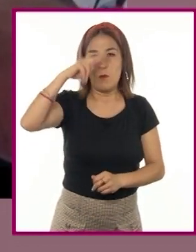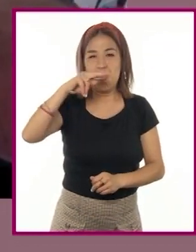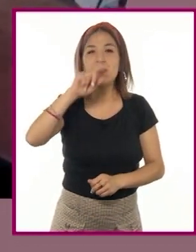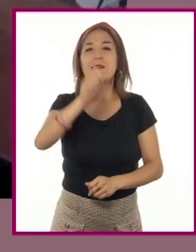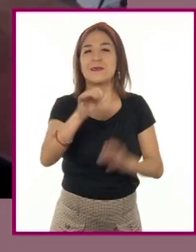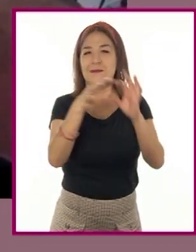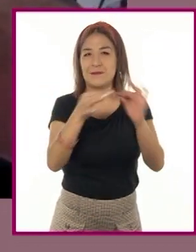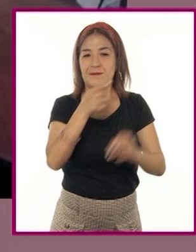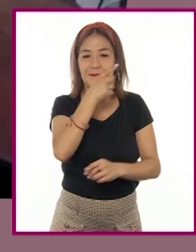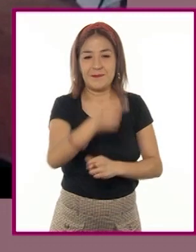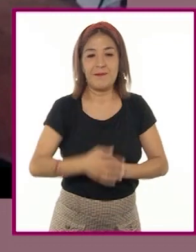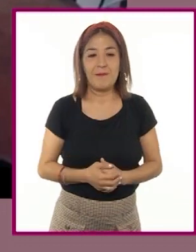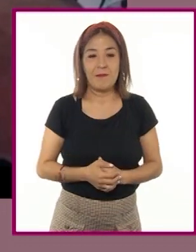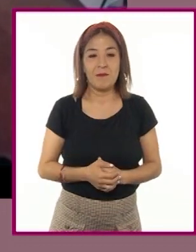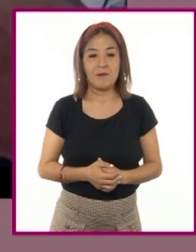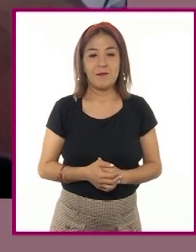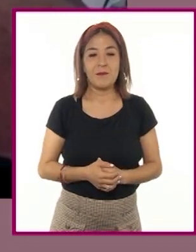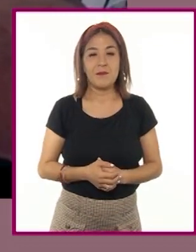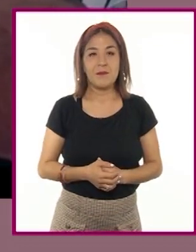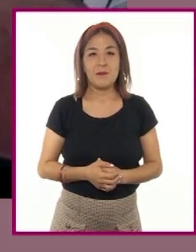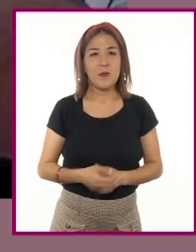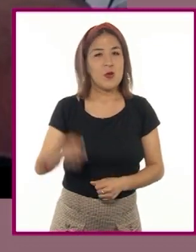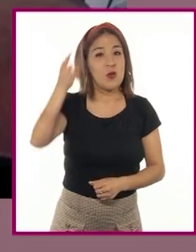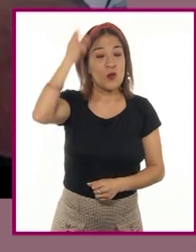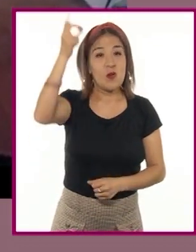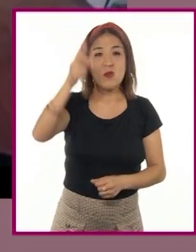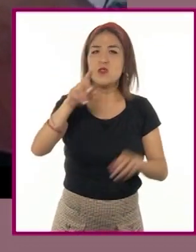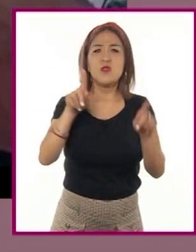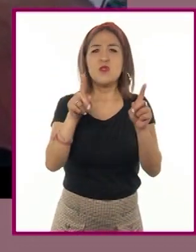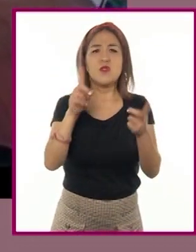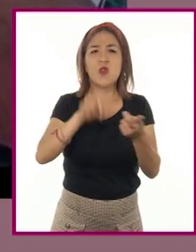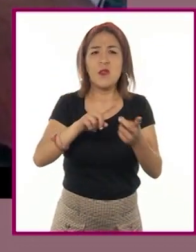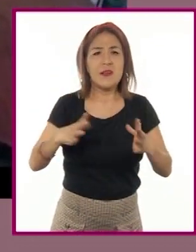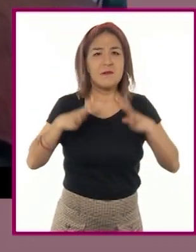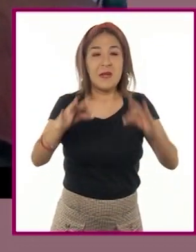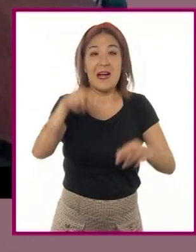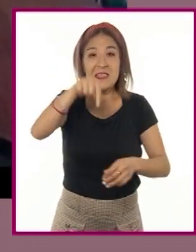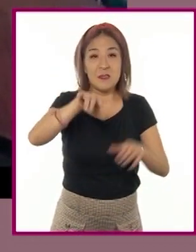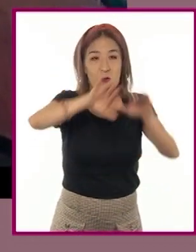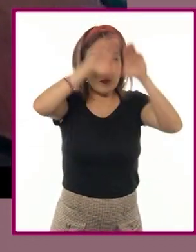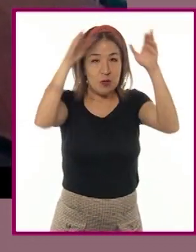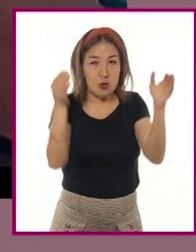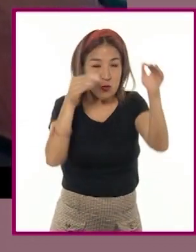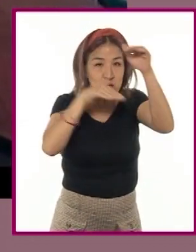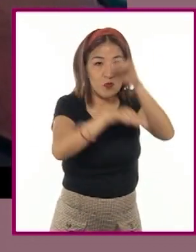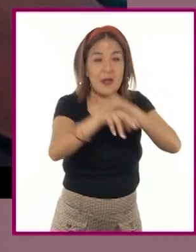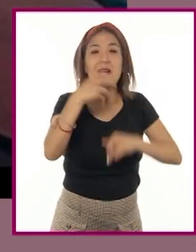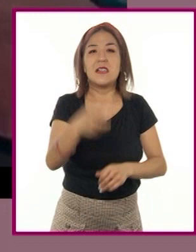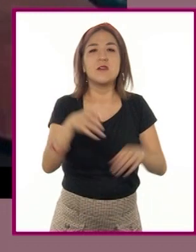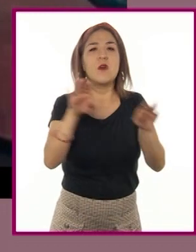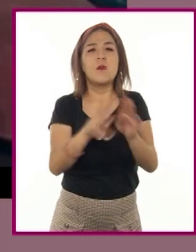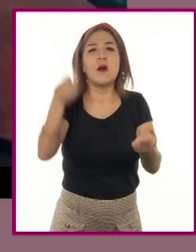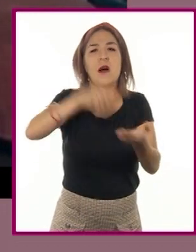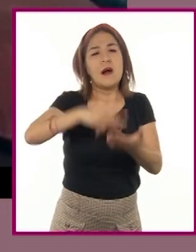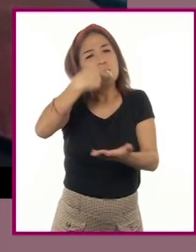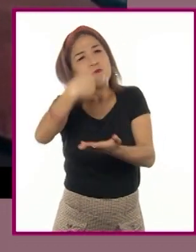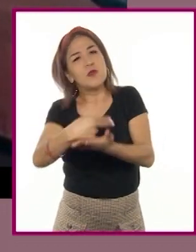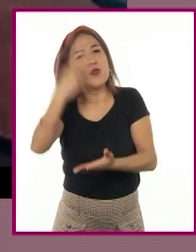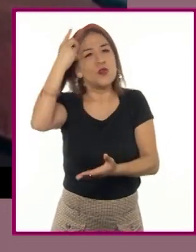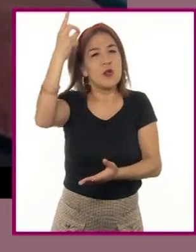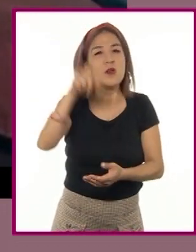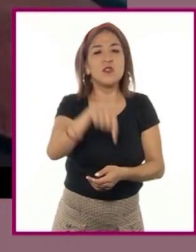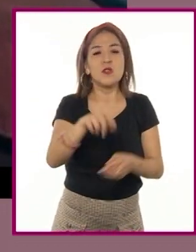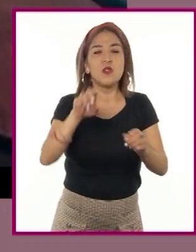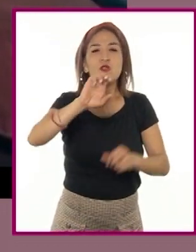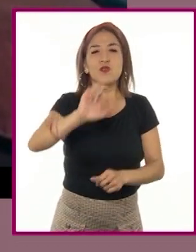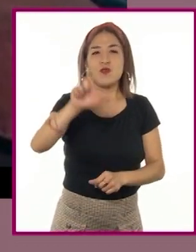siguiente. Los dioses descendieron todos de una caverna, donde un dios llamado Pilcintecutli estaba acostado con una diosa llamada Xochipilli,